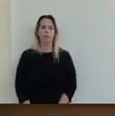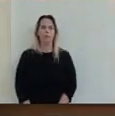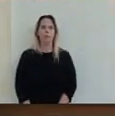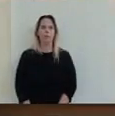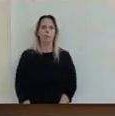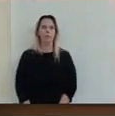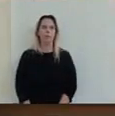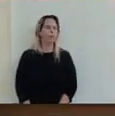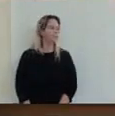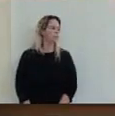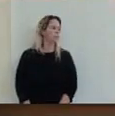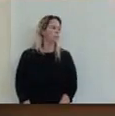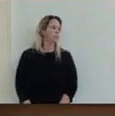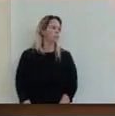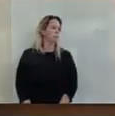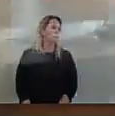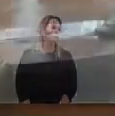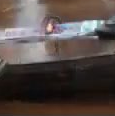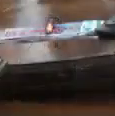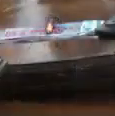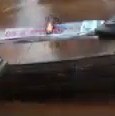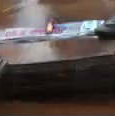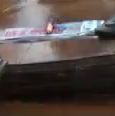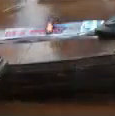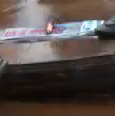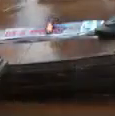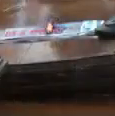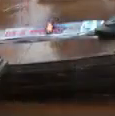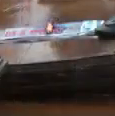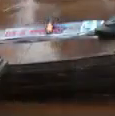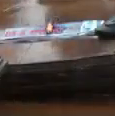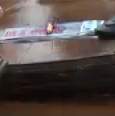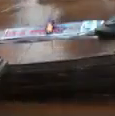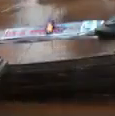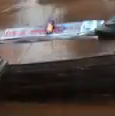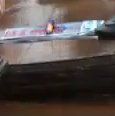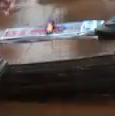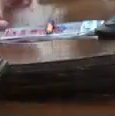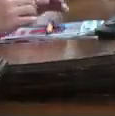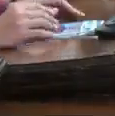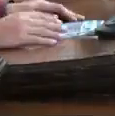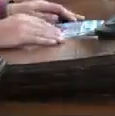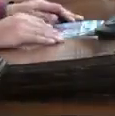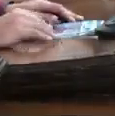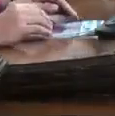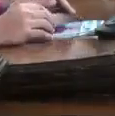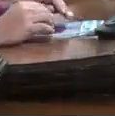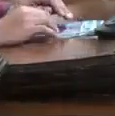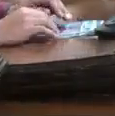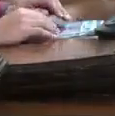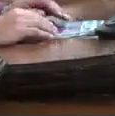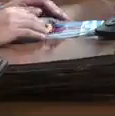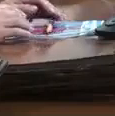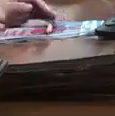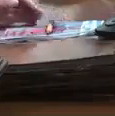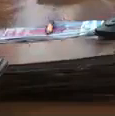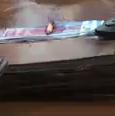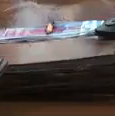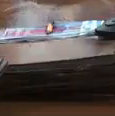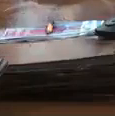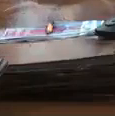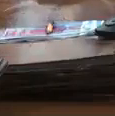Entonces, vamos a seguir trabajando fuerte para que el virus no ingrese, y vamos a estar siempre del lado de todas las instituciones